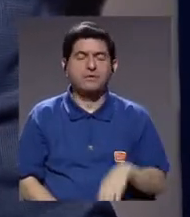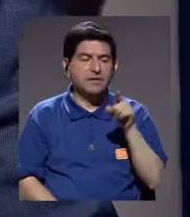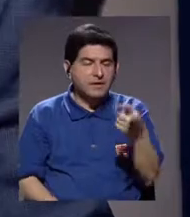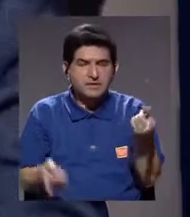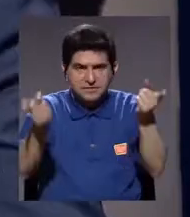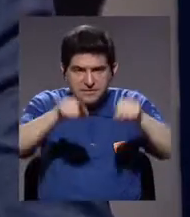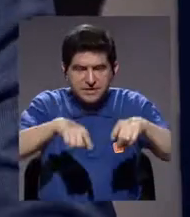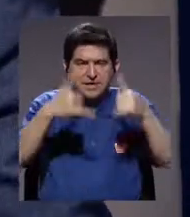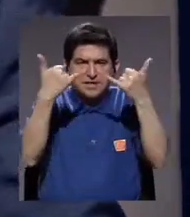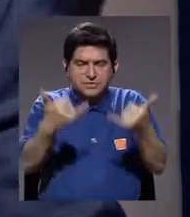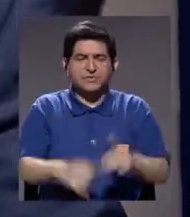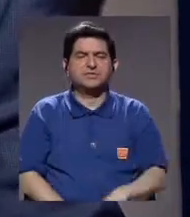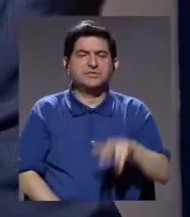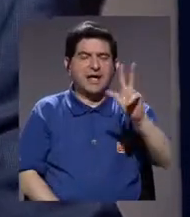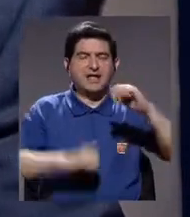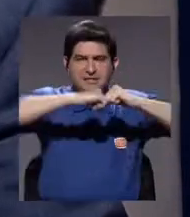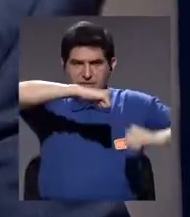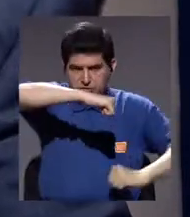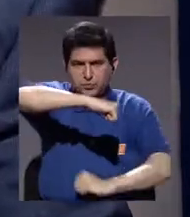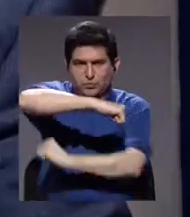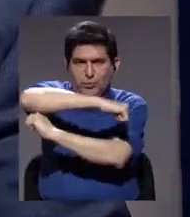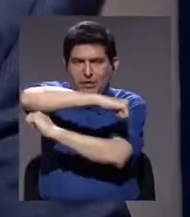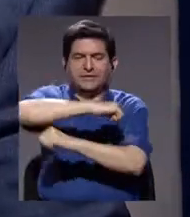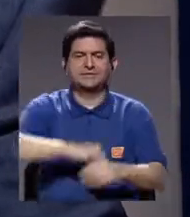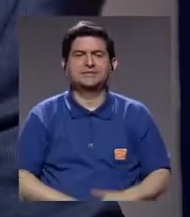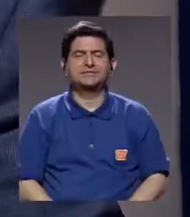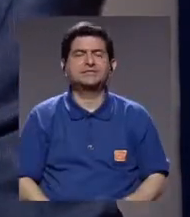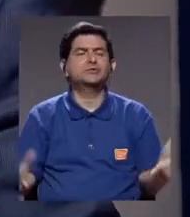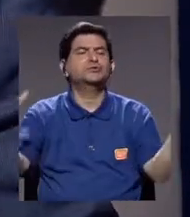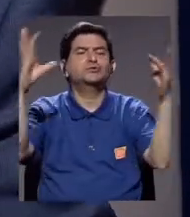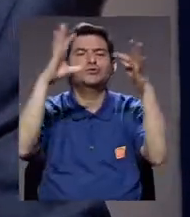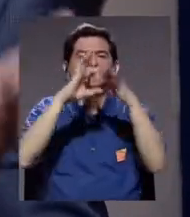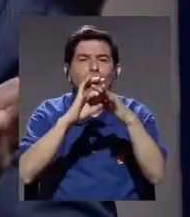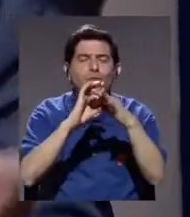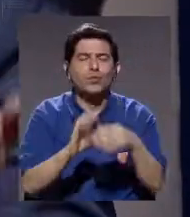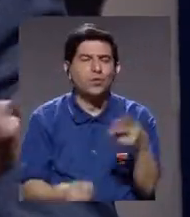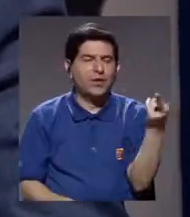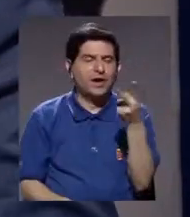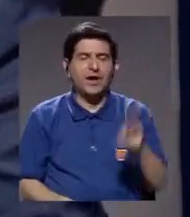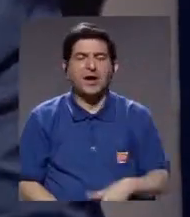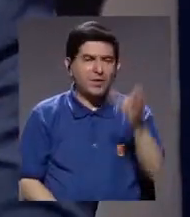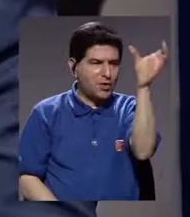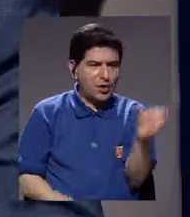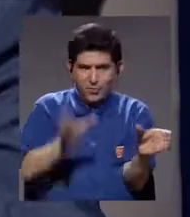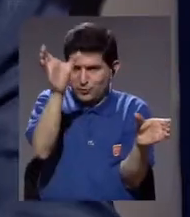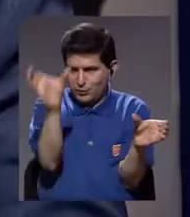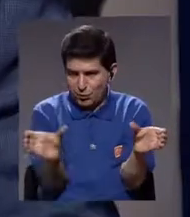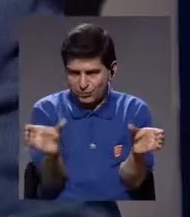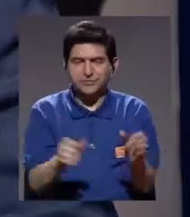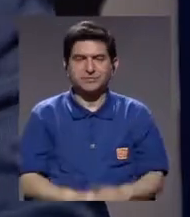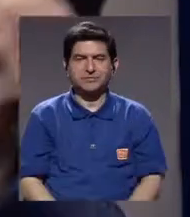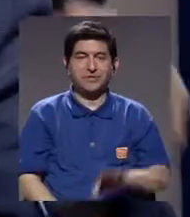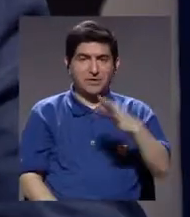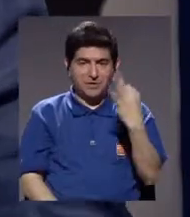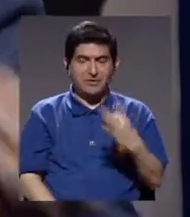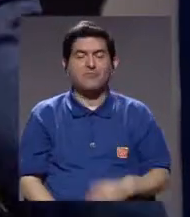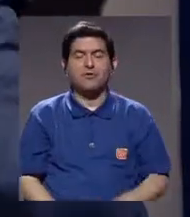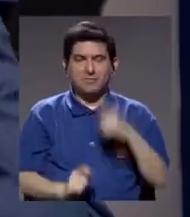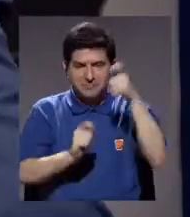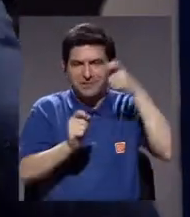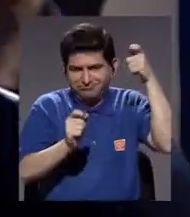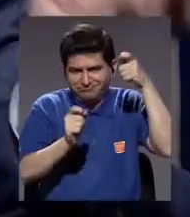tiene ahora ya tres puentes que unen los dos continentes, realmente, digamos, de manera